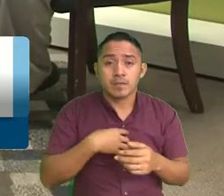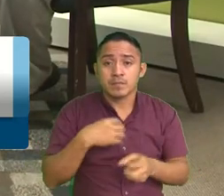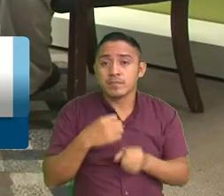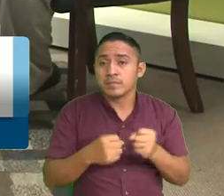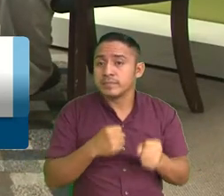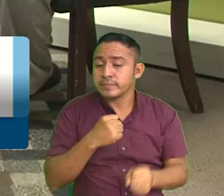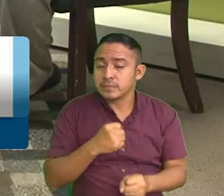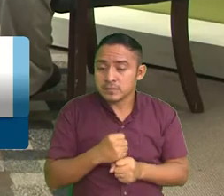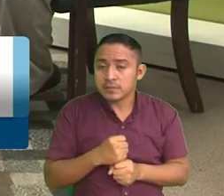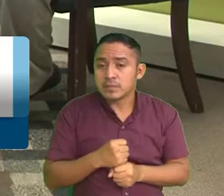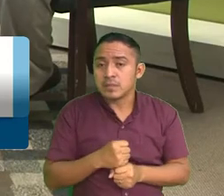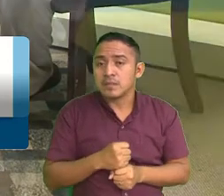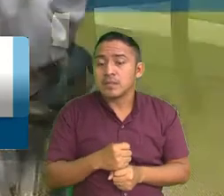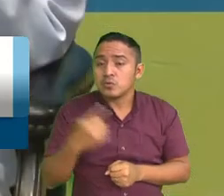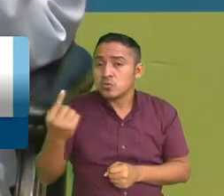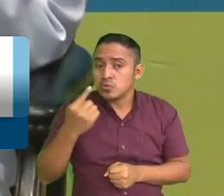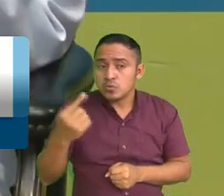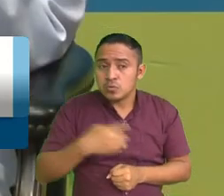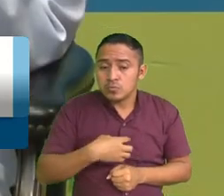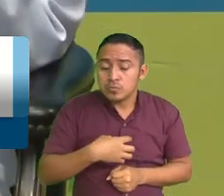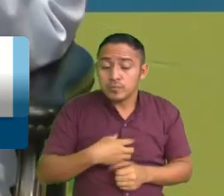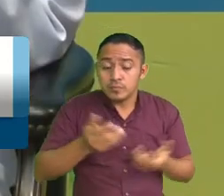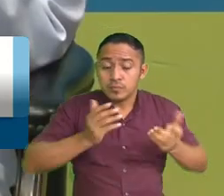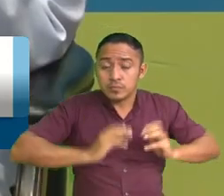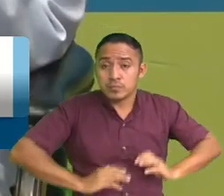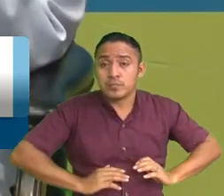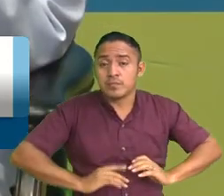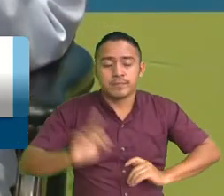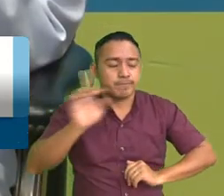No es solo biológico, es social.